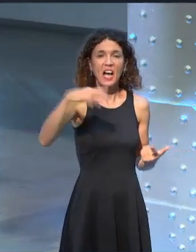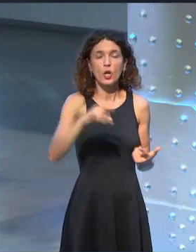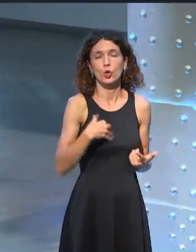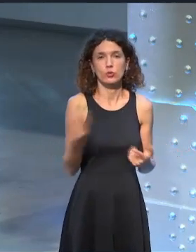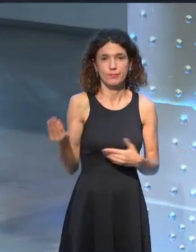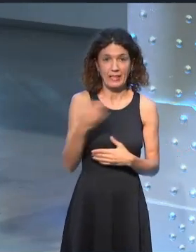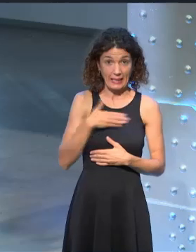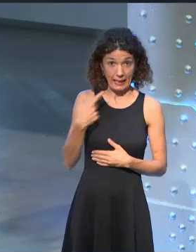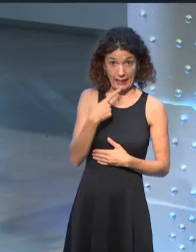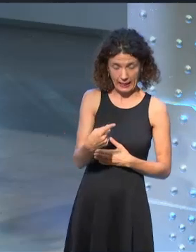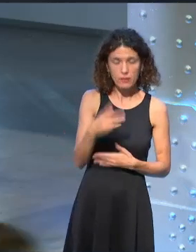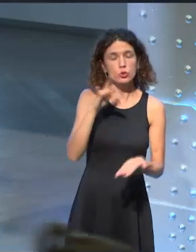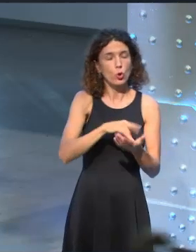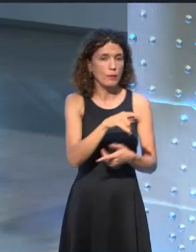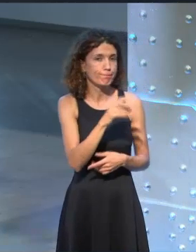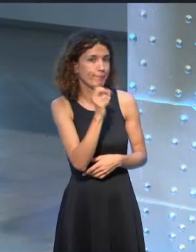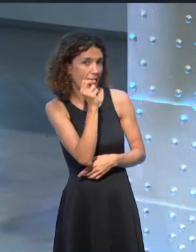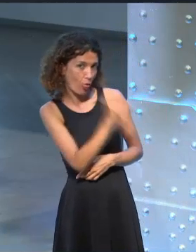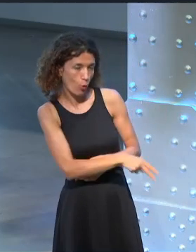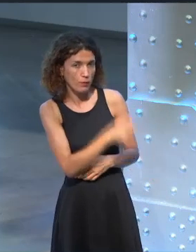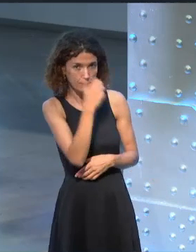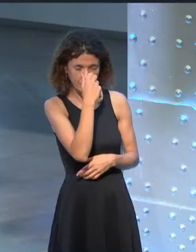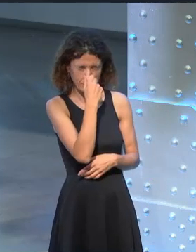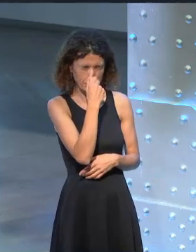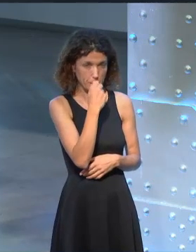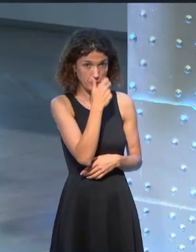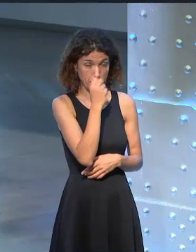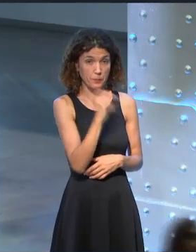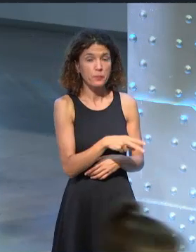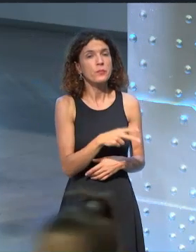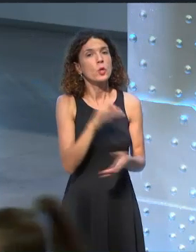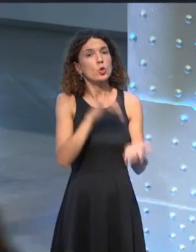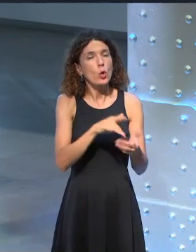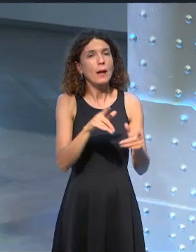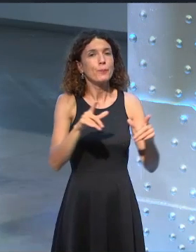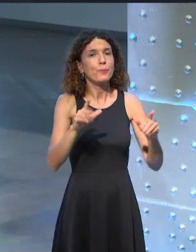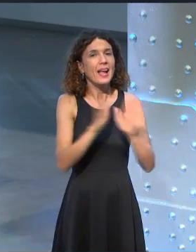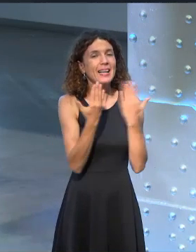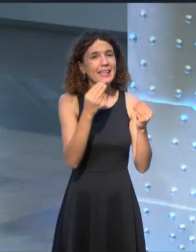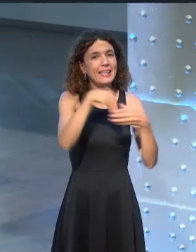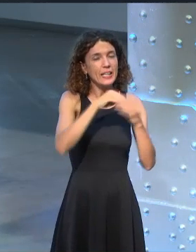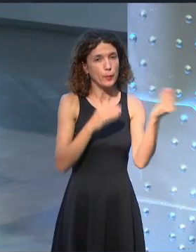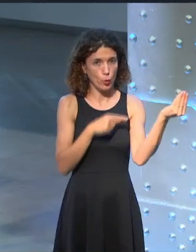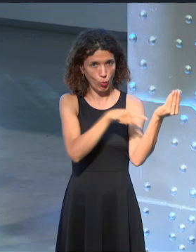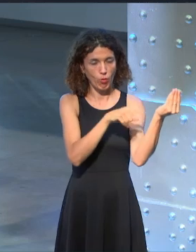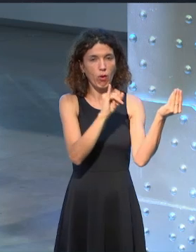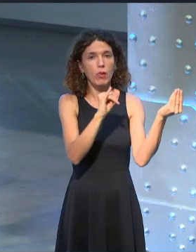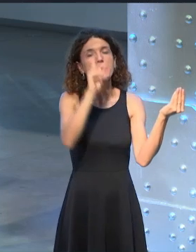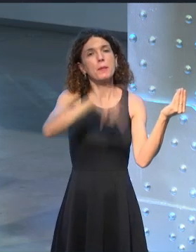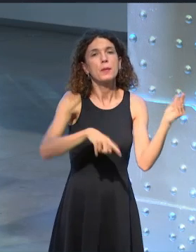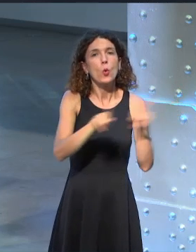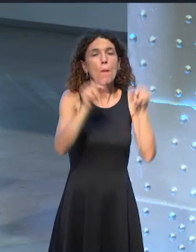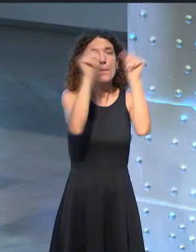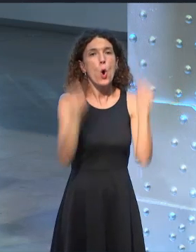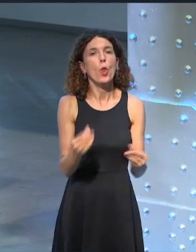también quería decir, estoy de acuerdo contigo, que hemos también tratado en el libro de plasmar un